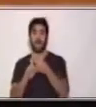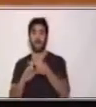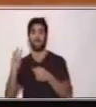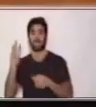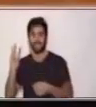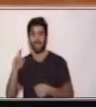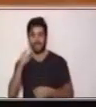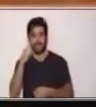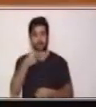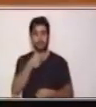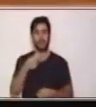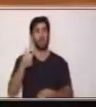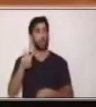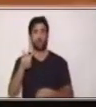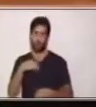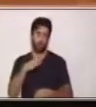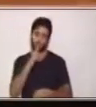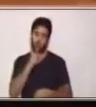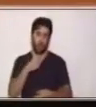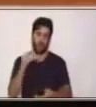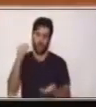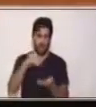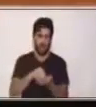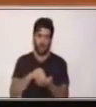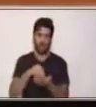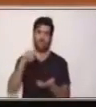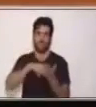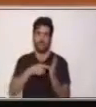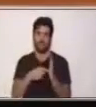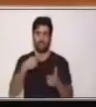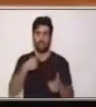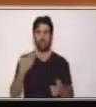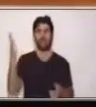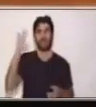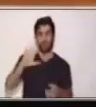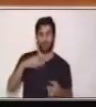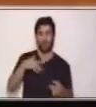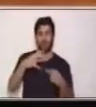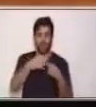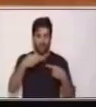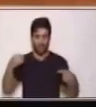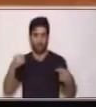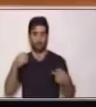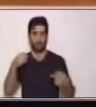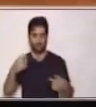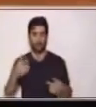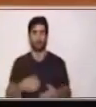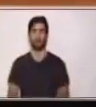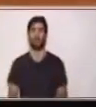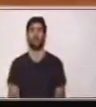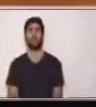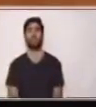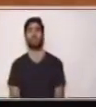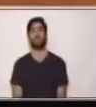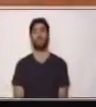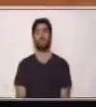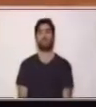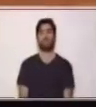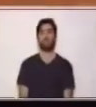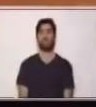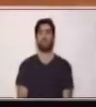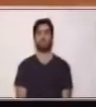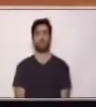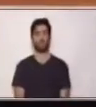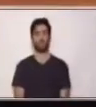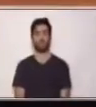número negativo, no lo voy a colocar. Entonces solo coloco las 3. 1, 2 y 3. Ahora yo